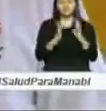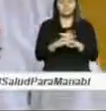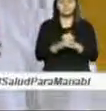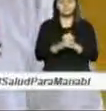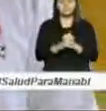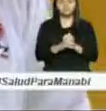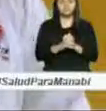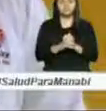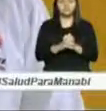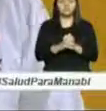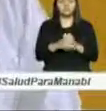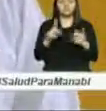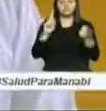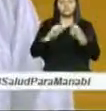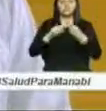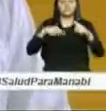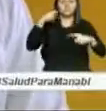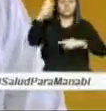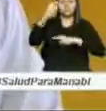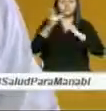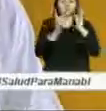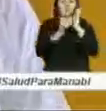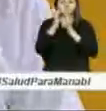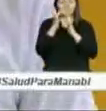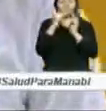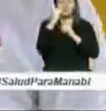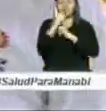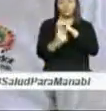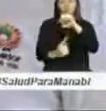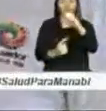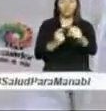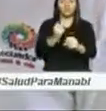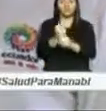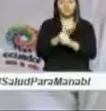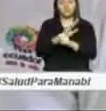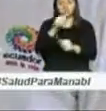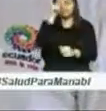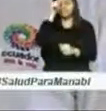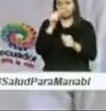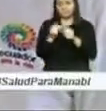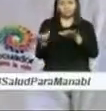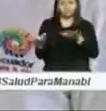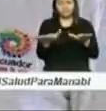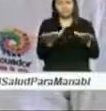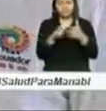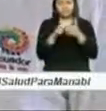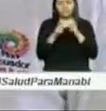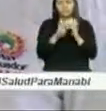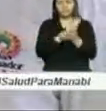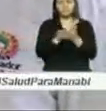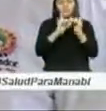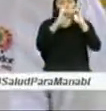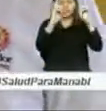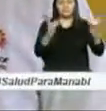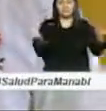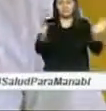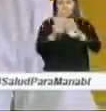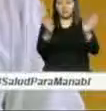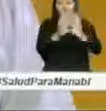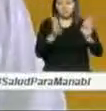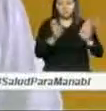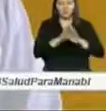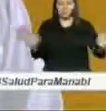Hasta abril del próximo año, al cumplirse un año de la tragedia, esperamos tener ya vacíos los albergues, y